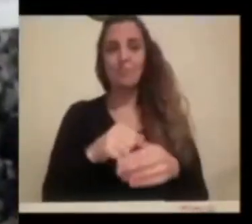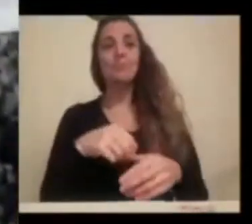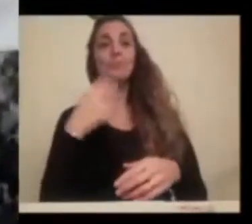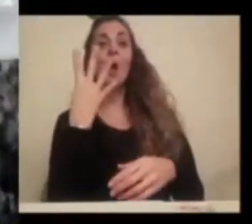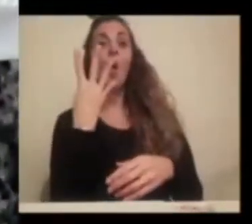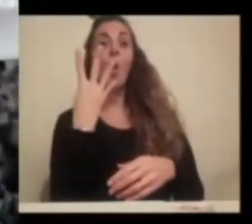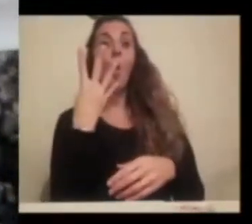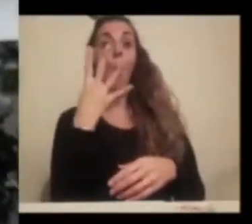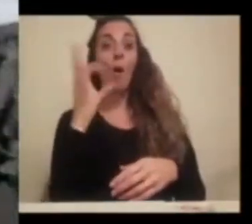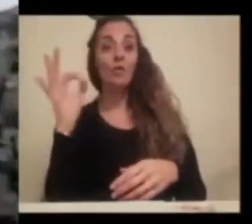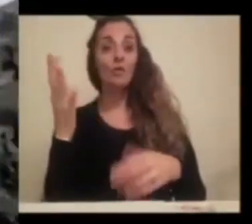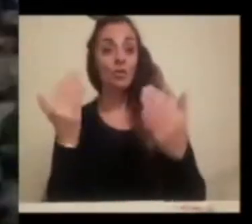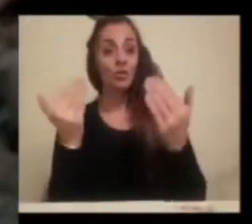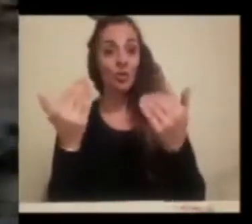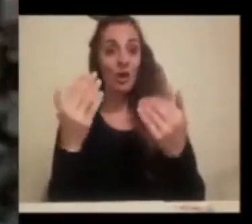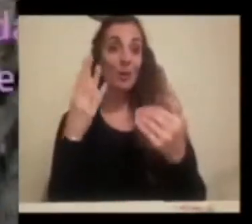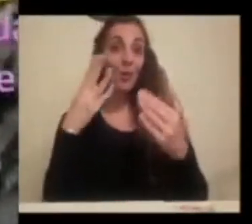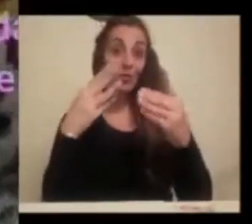400 gramos de harina,